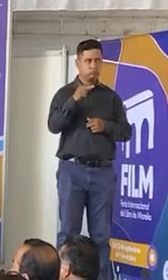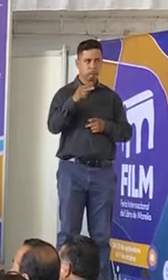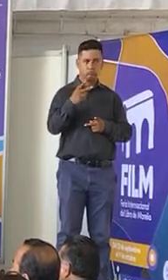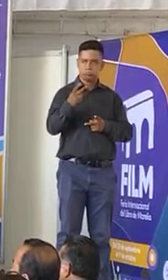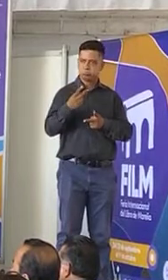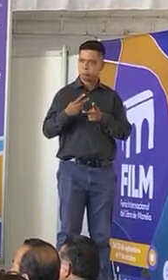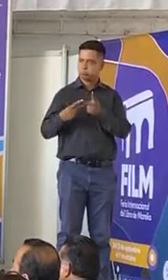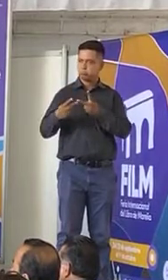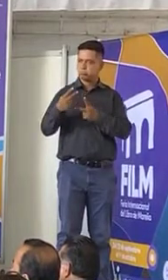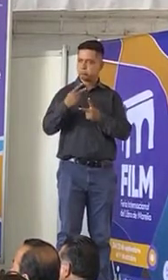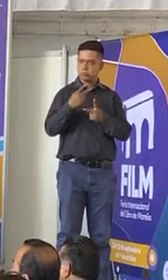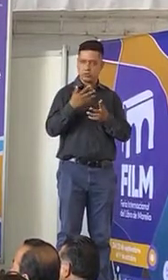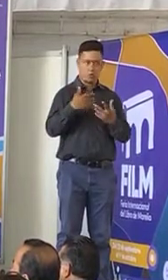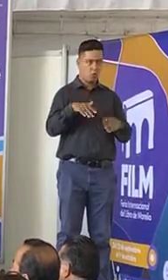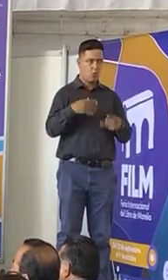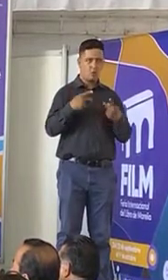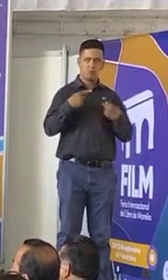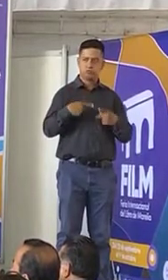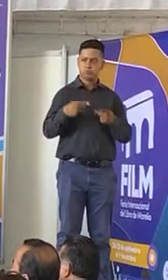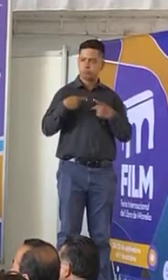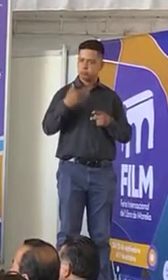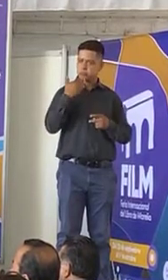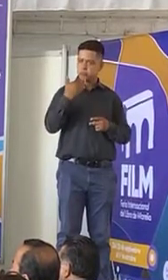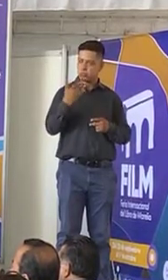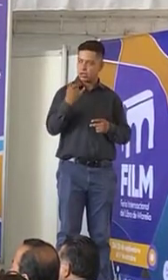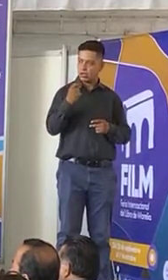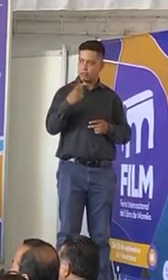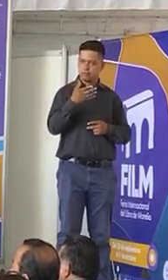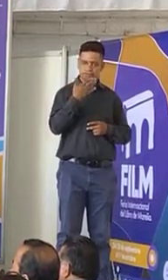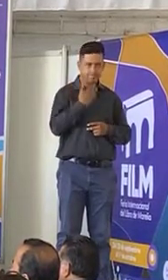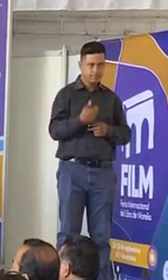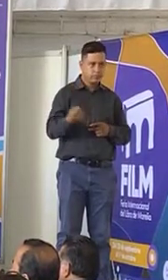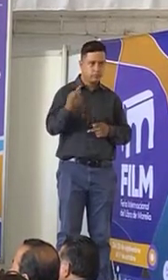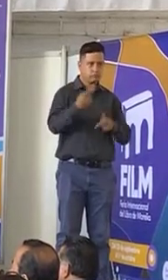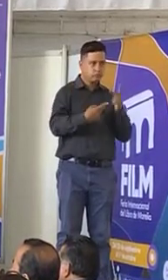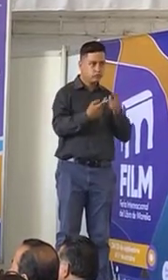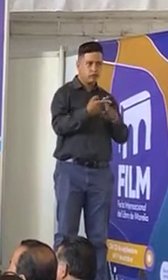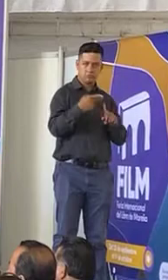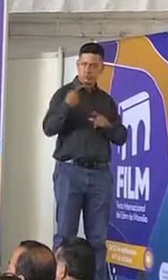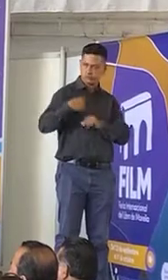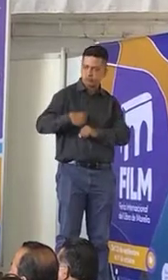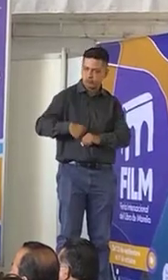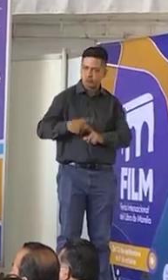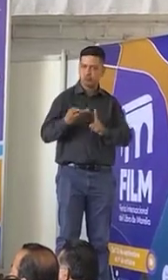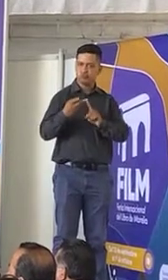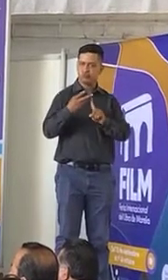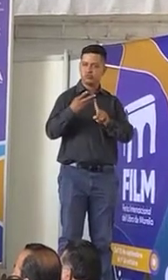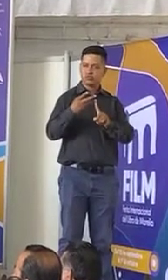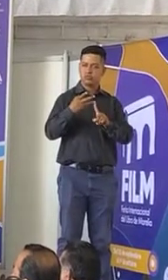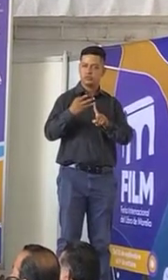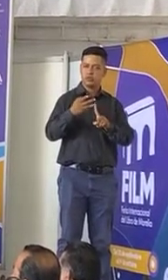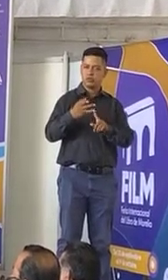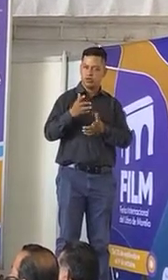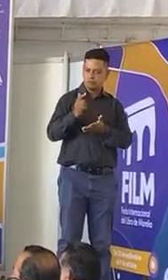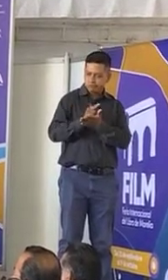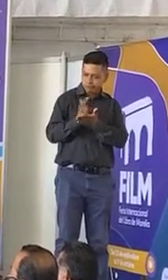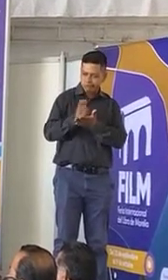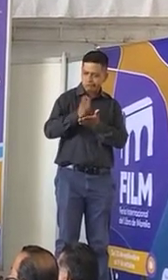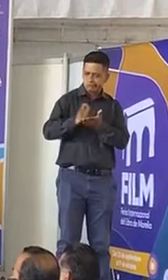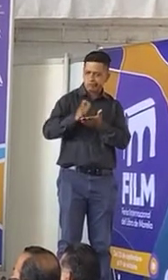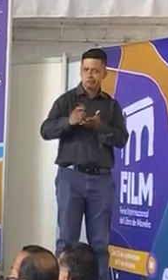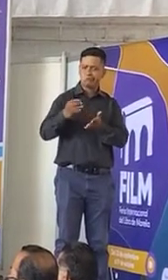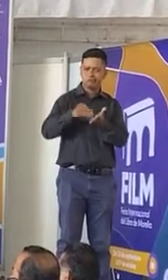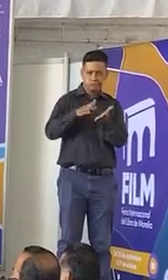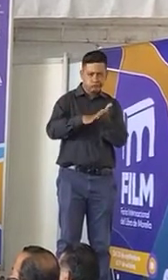presencia muy importante de personalidades, de autores, de por supuesto editoriales